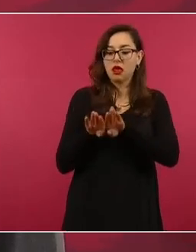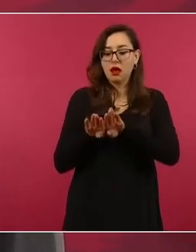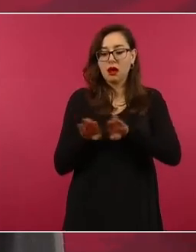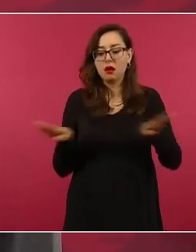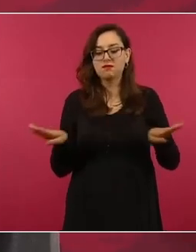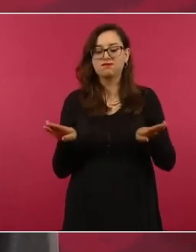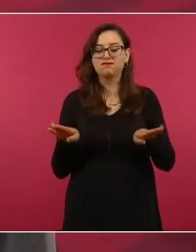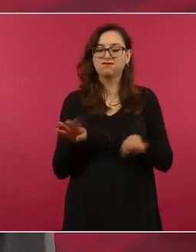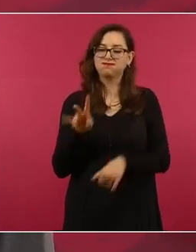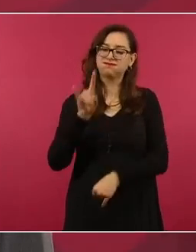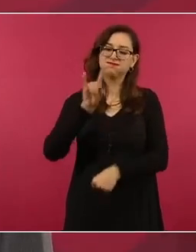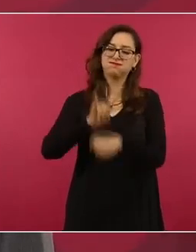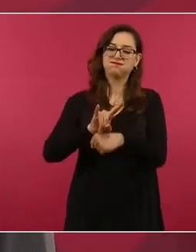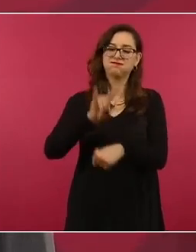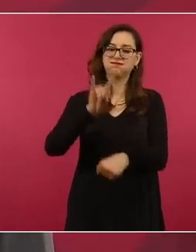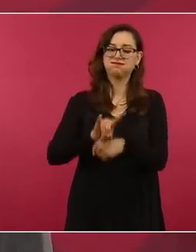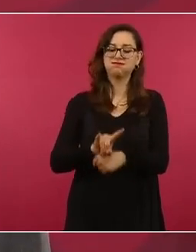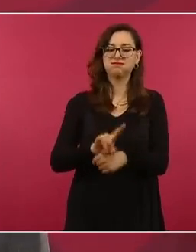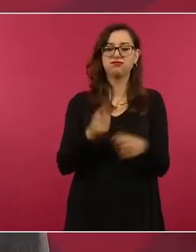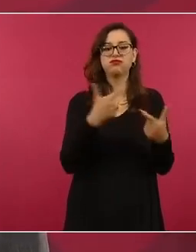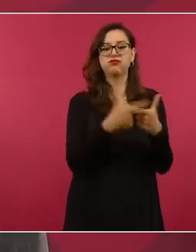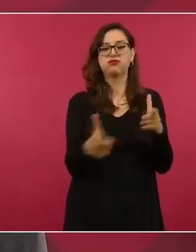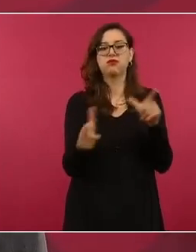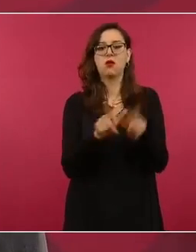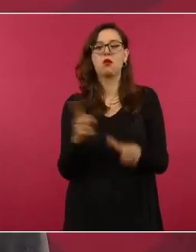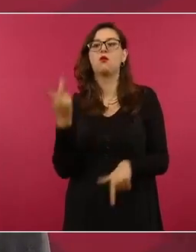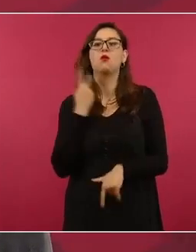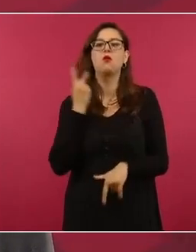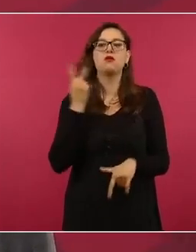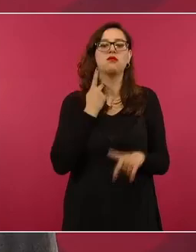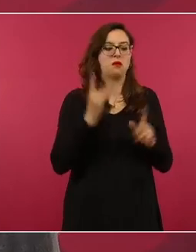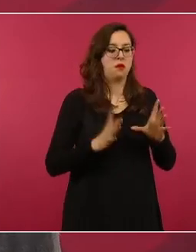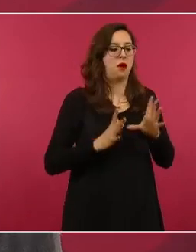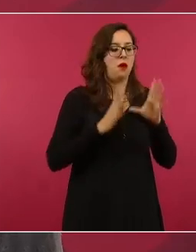se creaban partidos paleros.